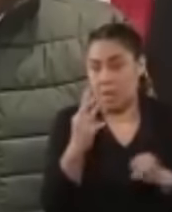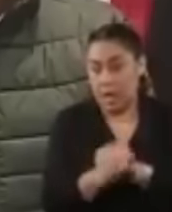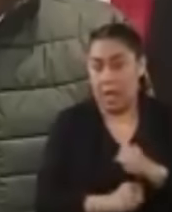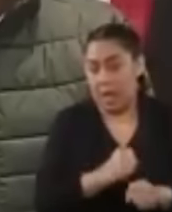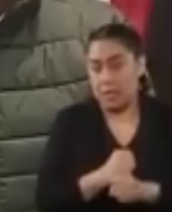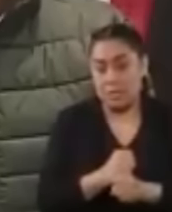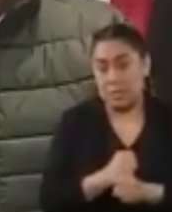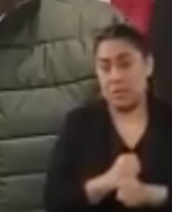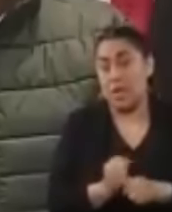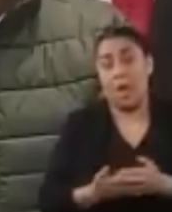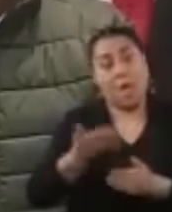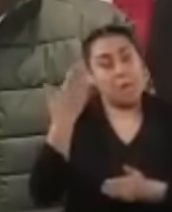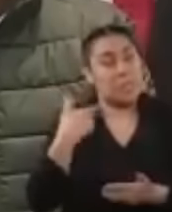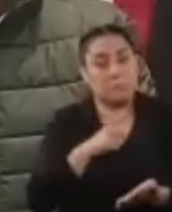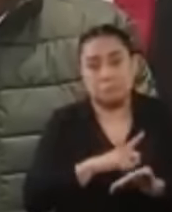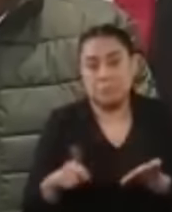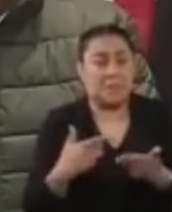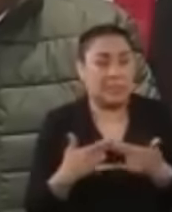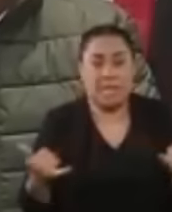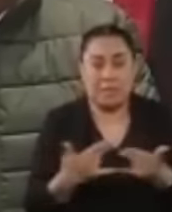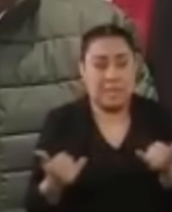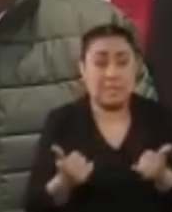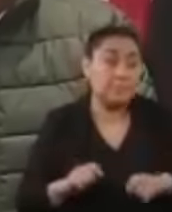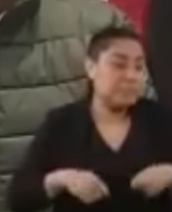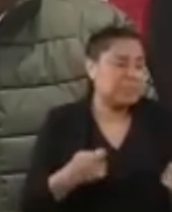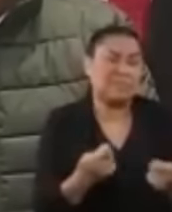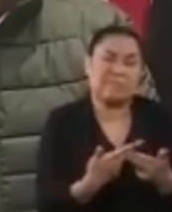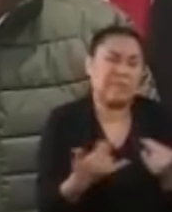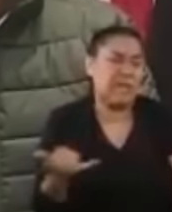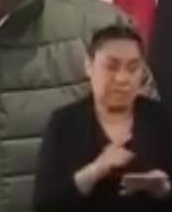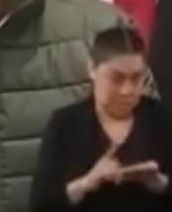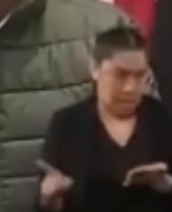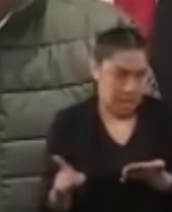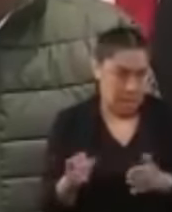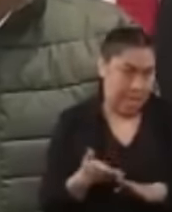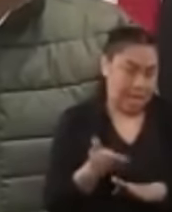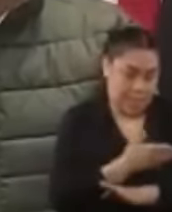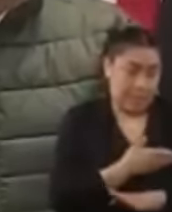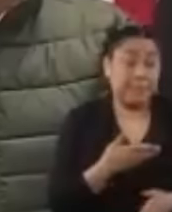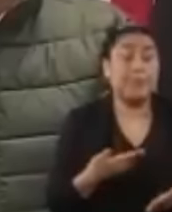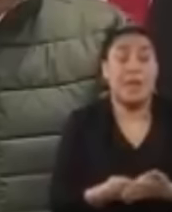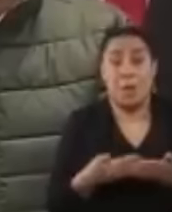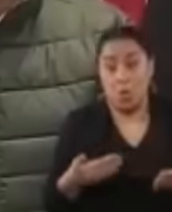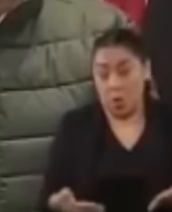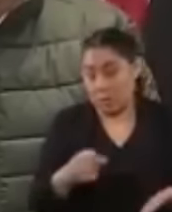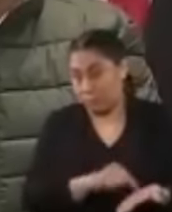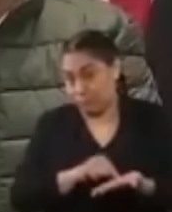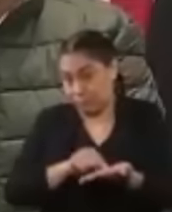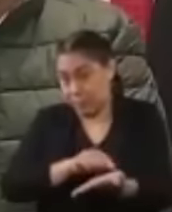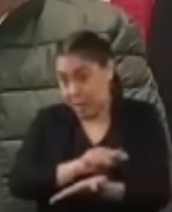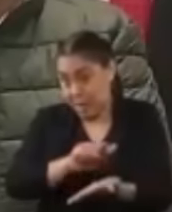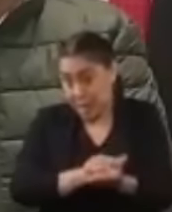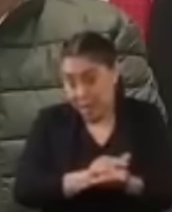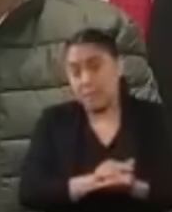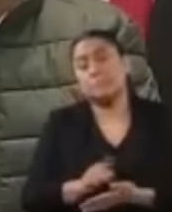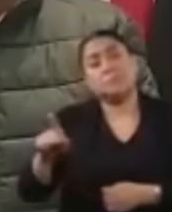no tenían derechos, no eran sujetos de derecho. Ahora, con esta reforma,